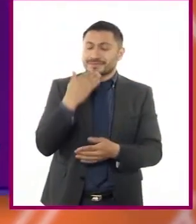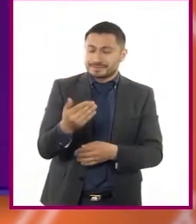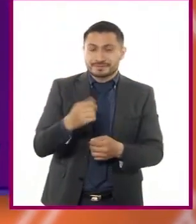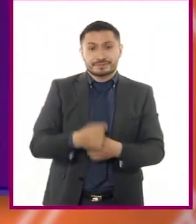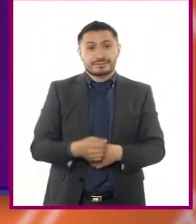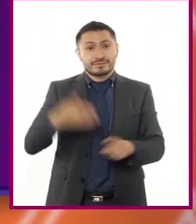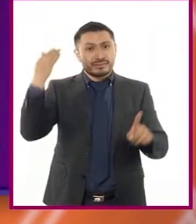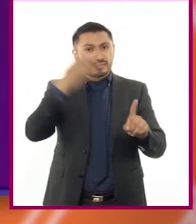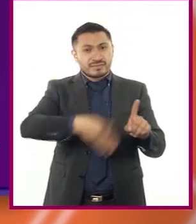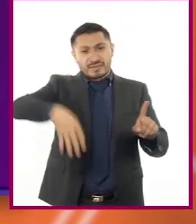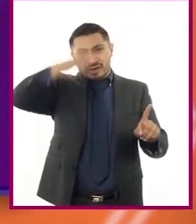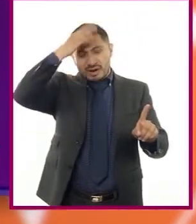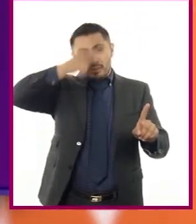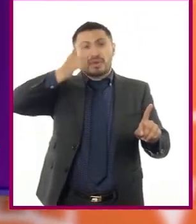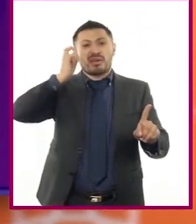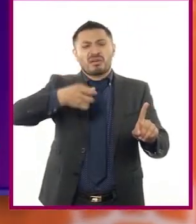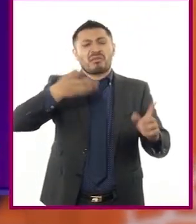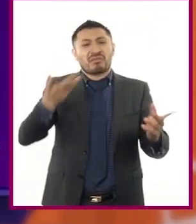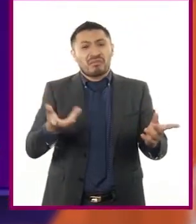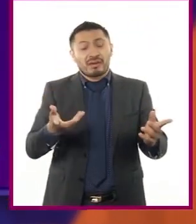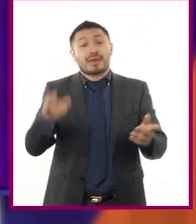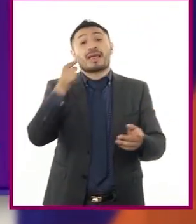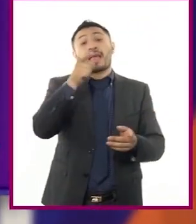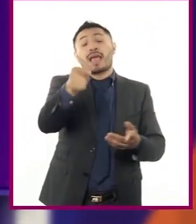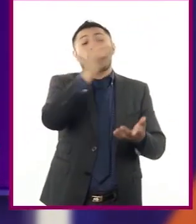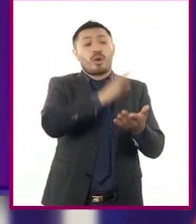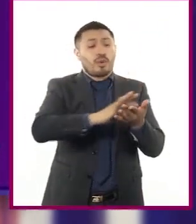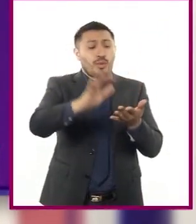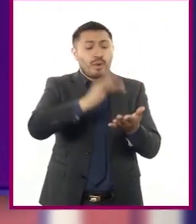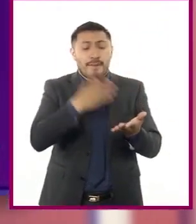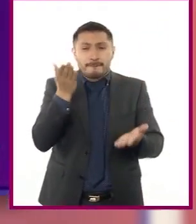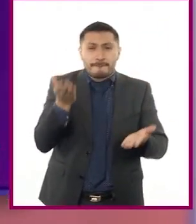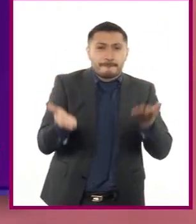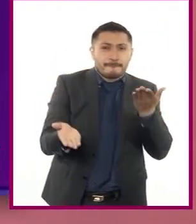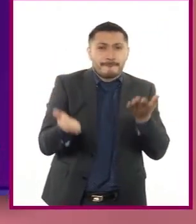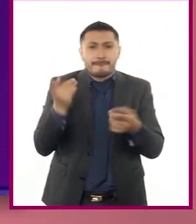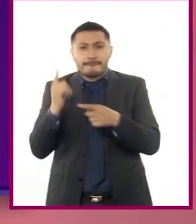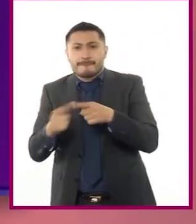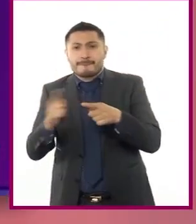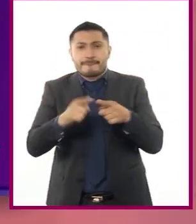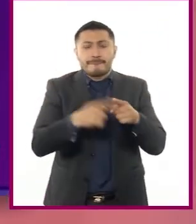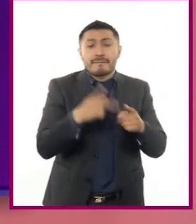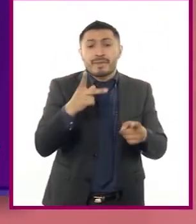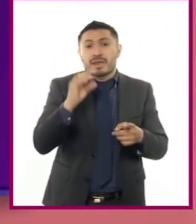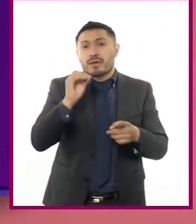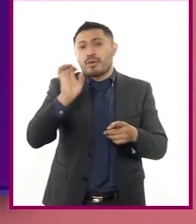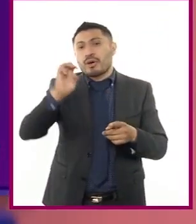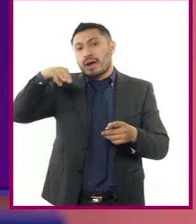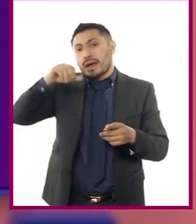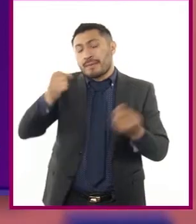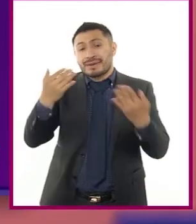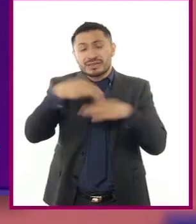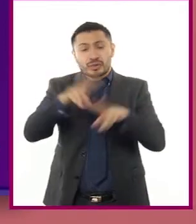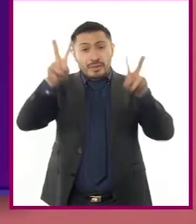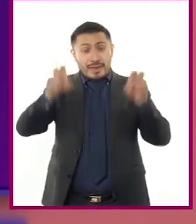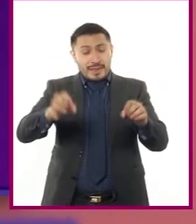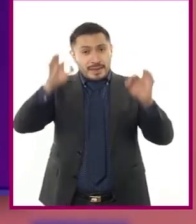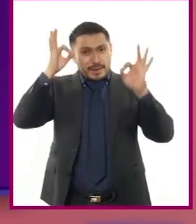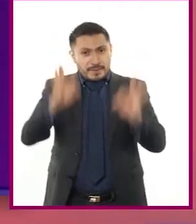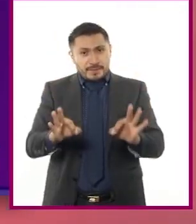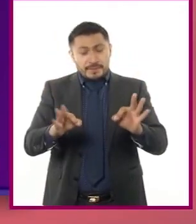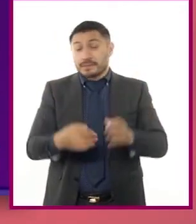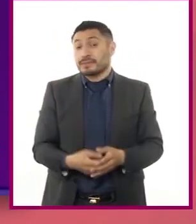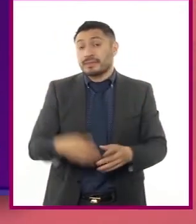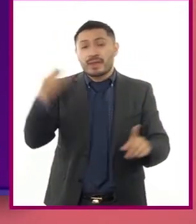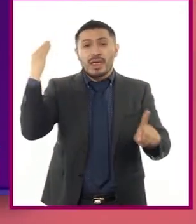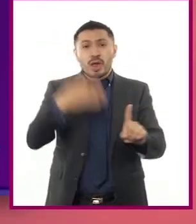aprendizaje esperado fue el siguiente. Lee y compara poemas de diferentes épocas sobre un tema específico y